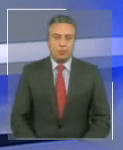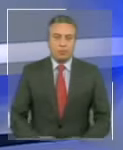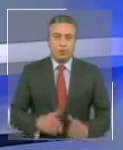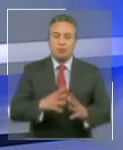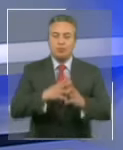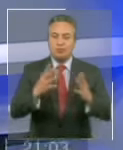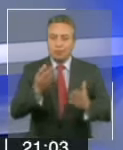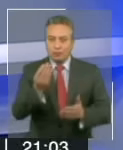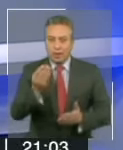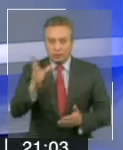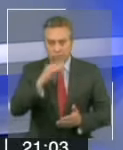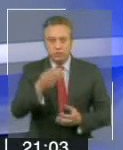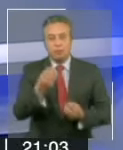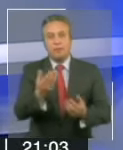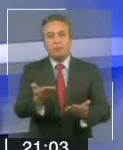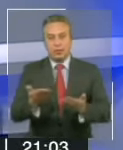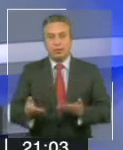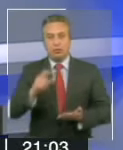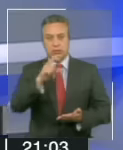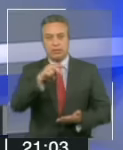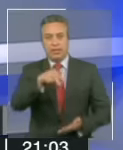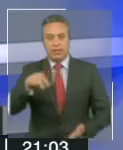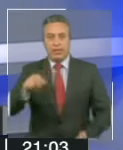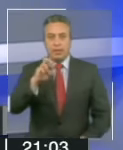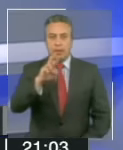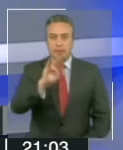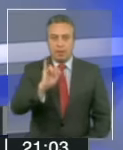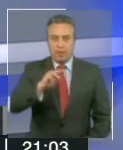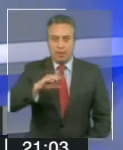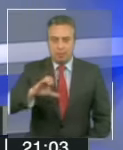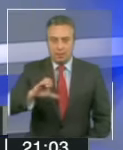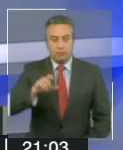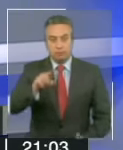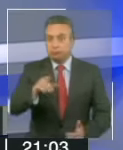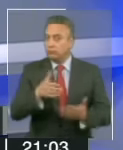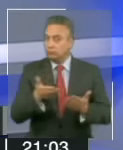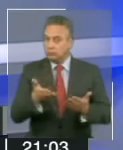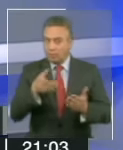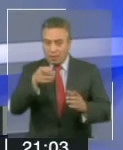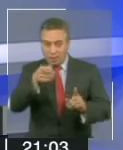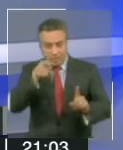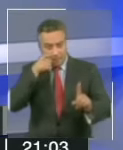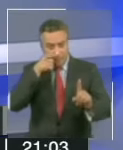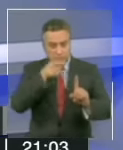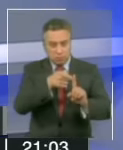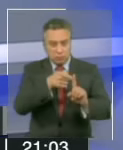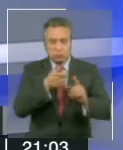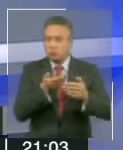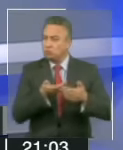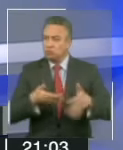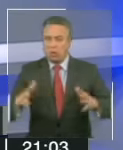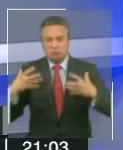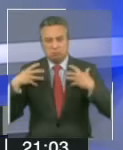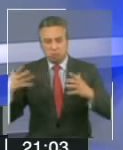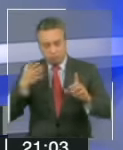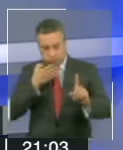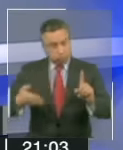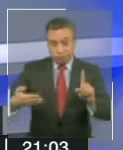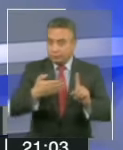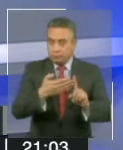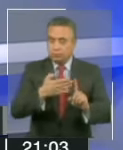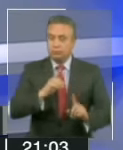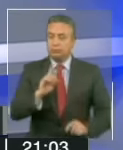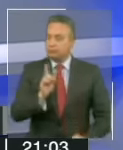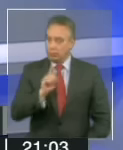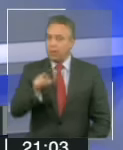Buenas noches, bienvenidos a CNN Prime. El fin no justifica los medios. Palabras del propio diputado